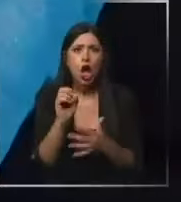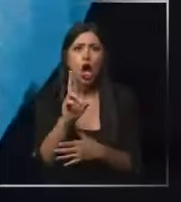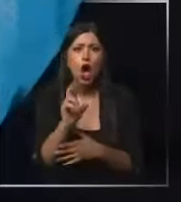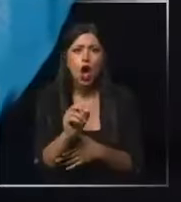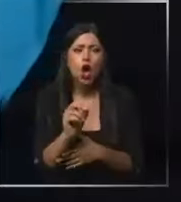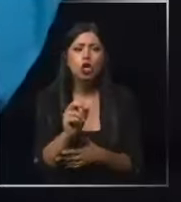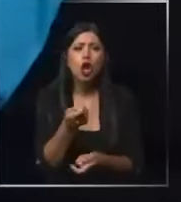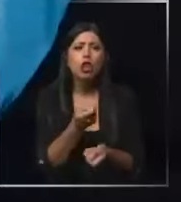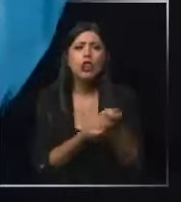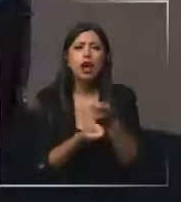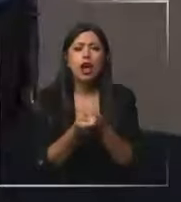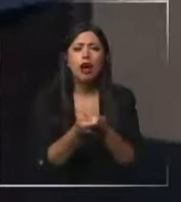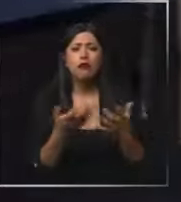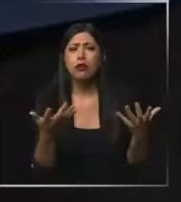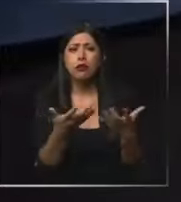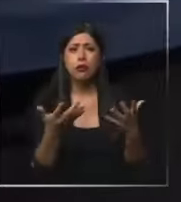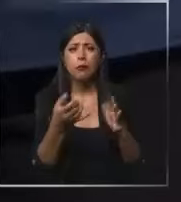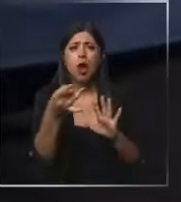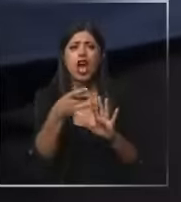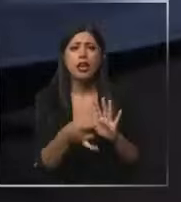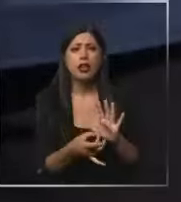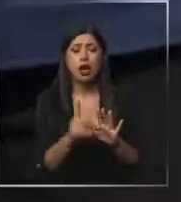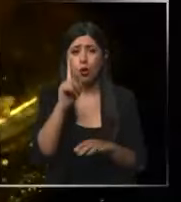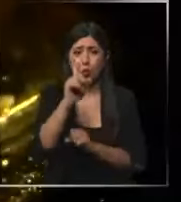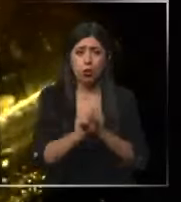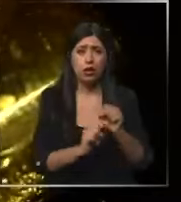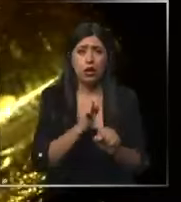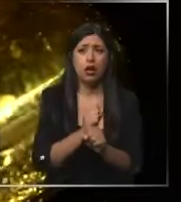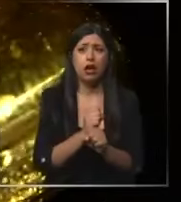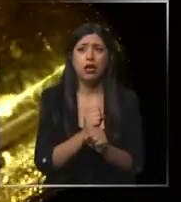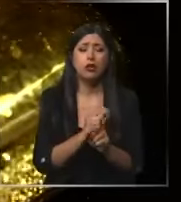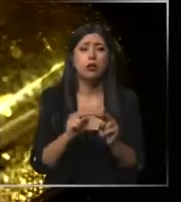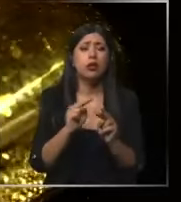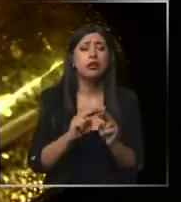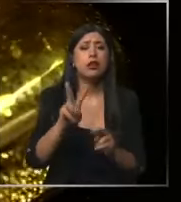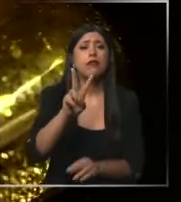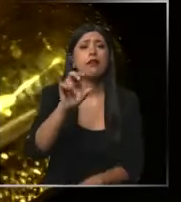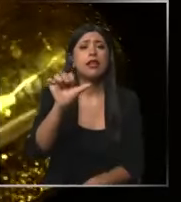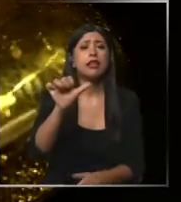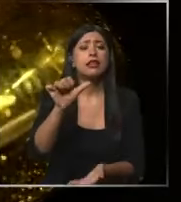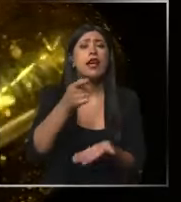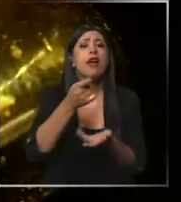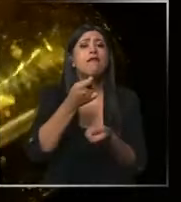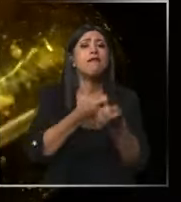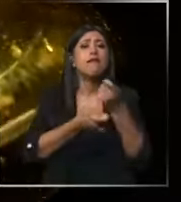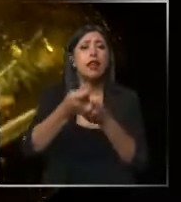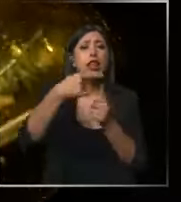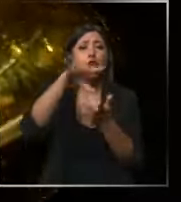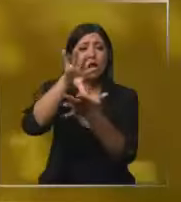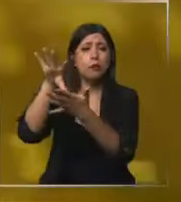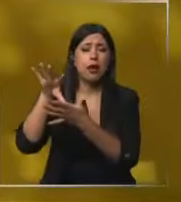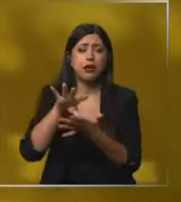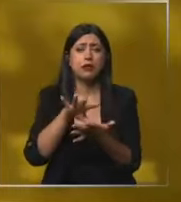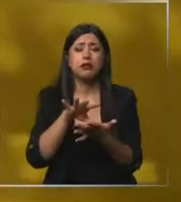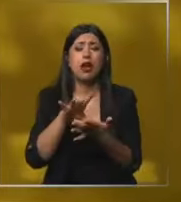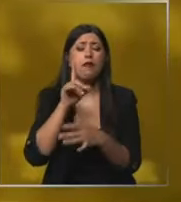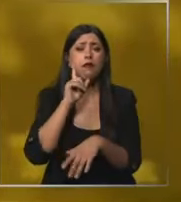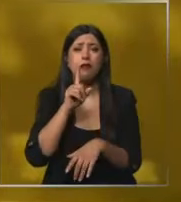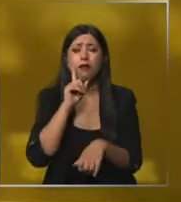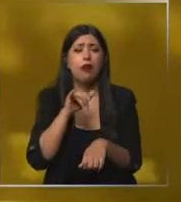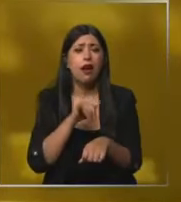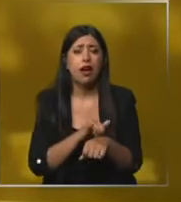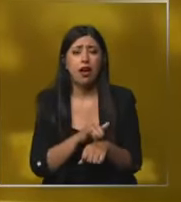nuestro país, donde en solo un año se habrían realizado más de 26 exportaciones fraudulentas del metal precioso